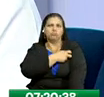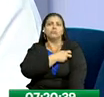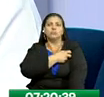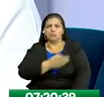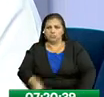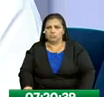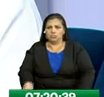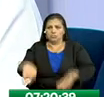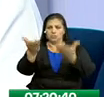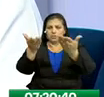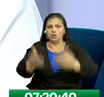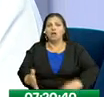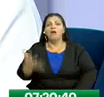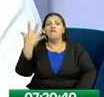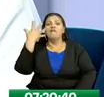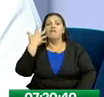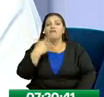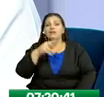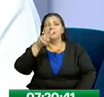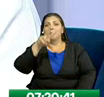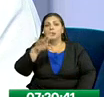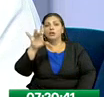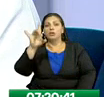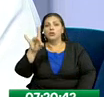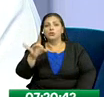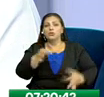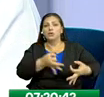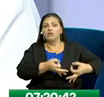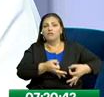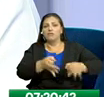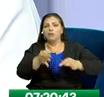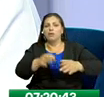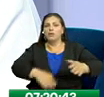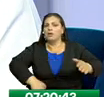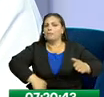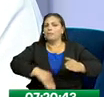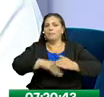Perfecto. La ciudadanía puede acudir a